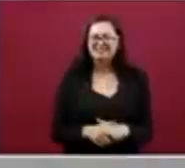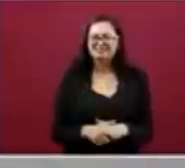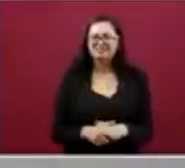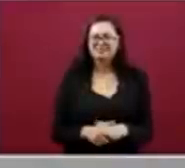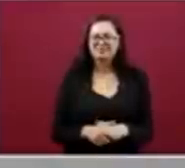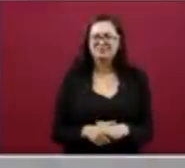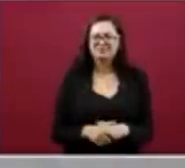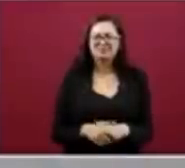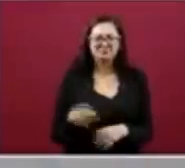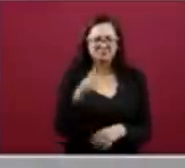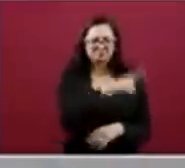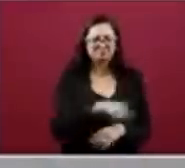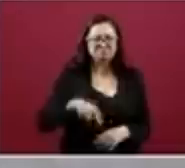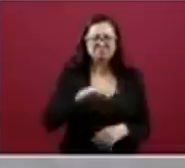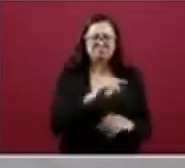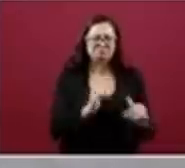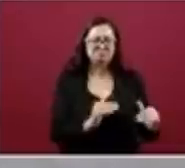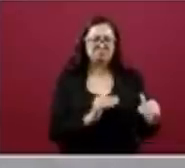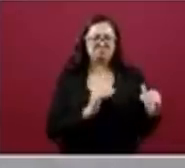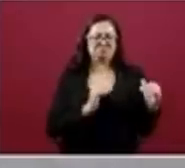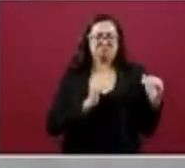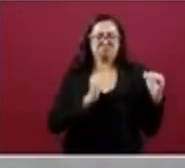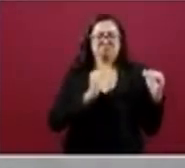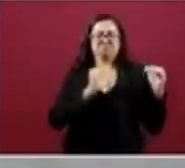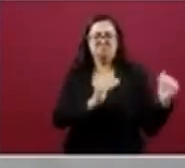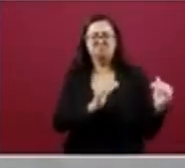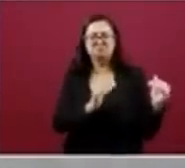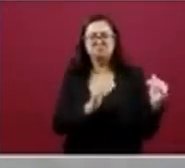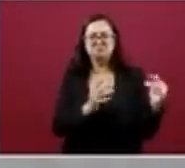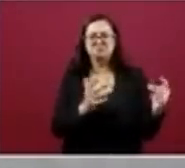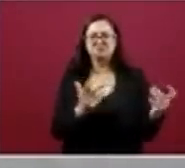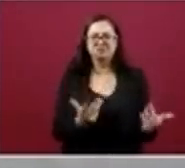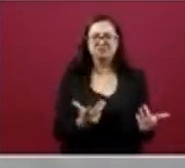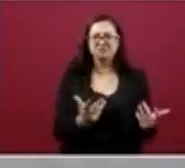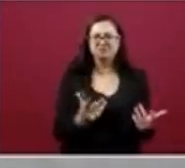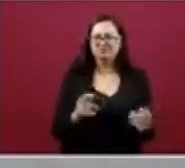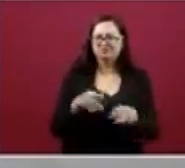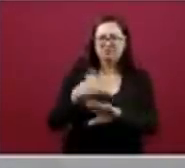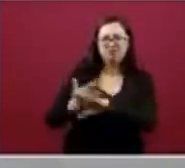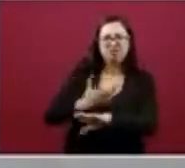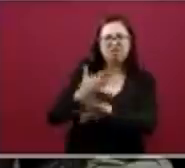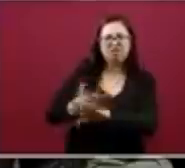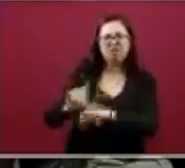los que fueron responsables de esta crisis de México,